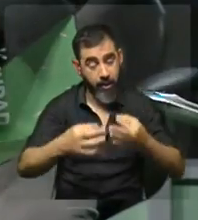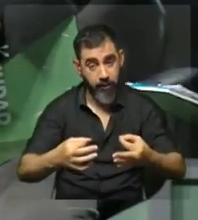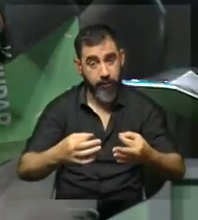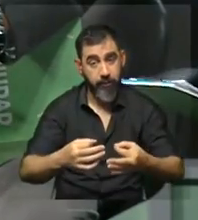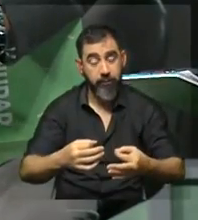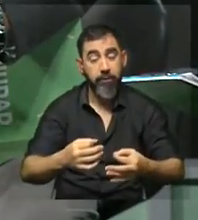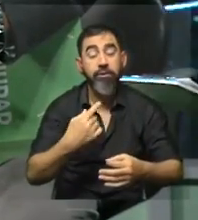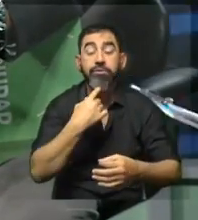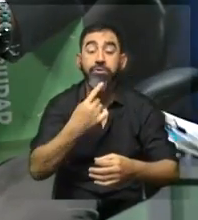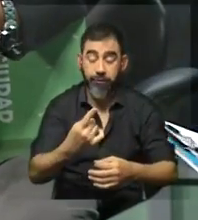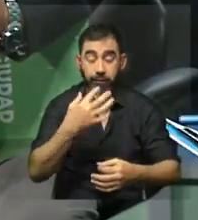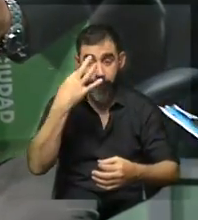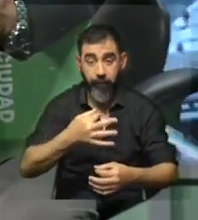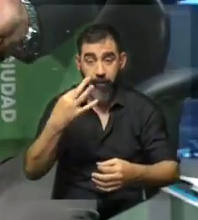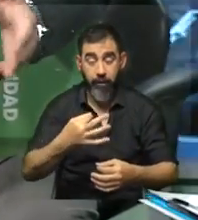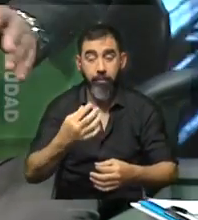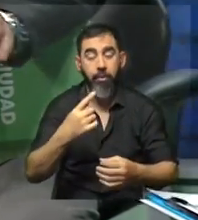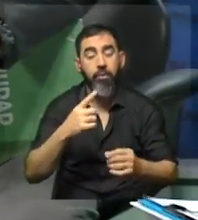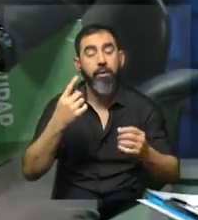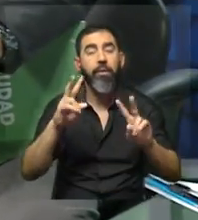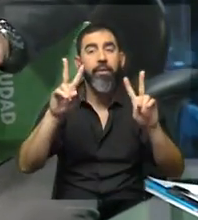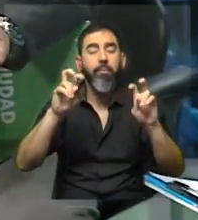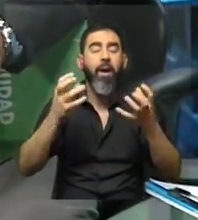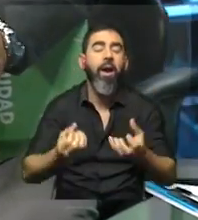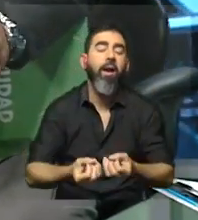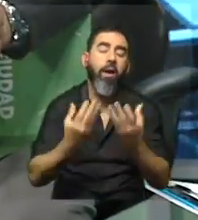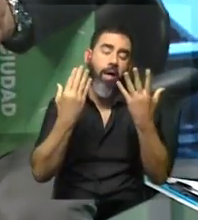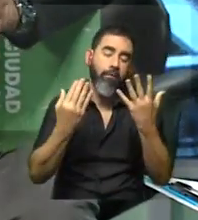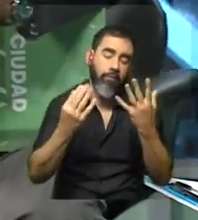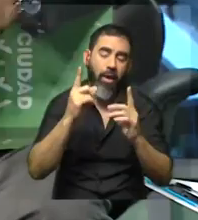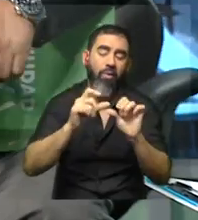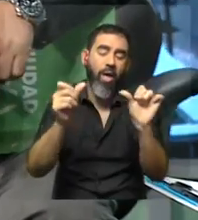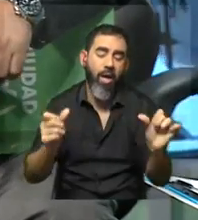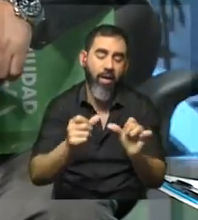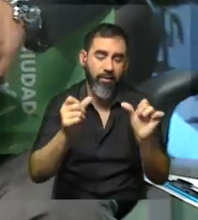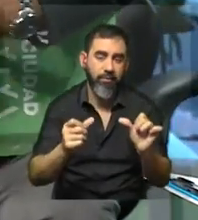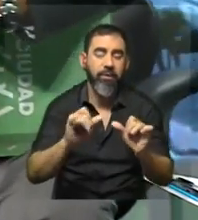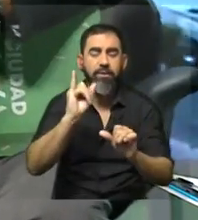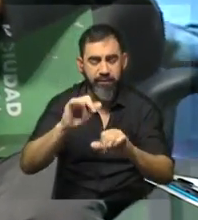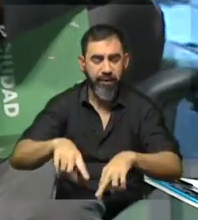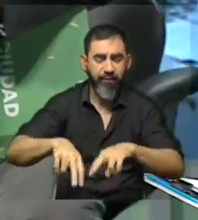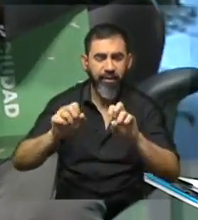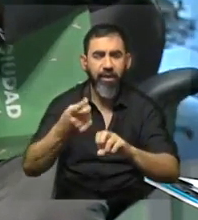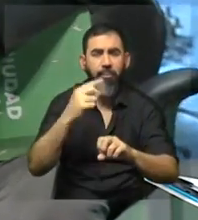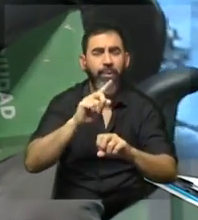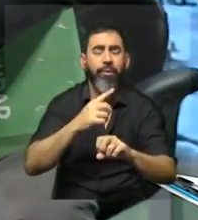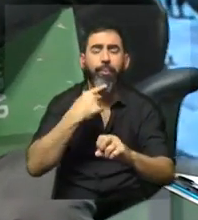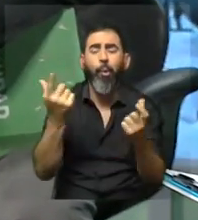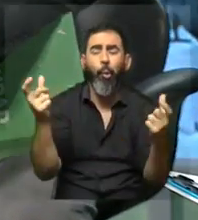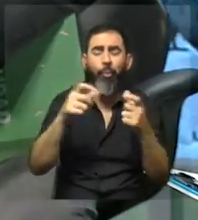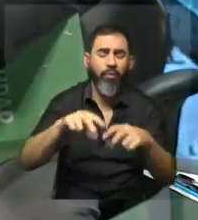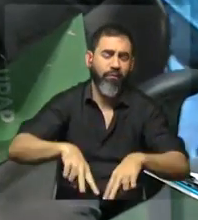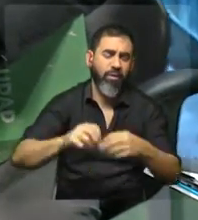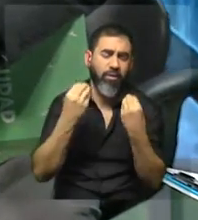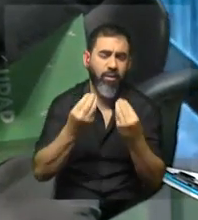a mí deberían revestir un poco más de gravedad de algunas de las que se están haciendo. Que no quiere decir que no se investigue, pero no por parte de repente de una comisión